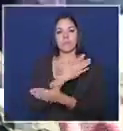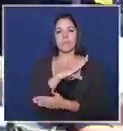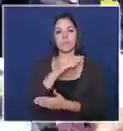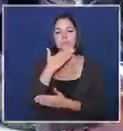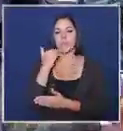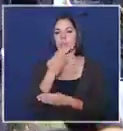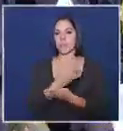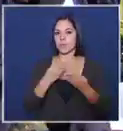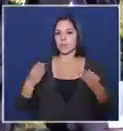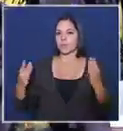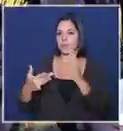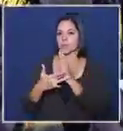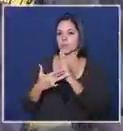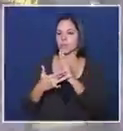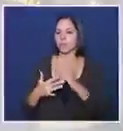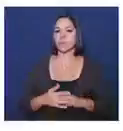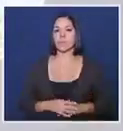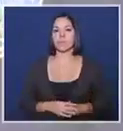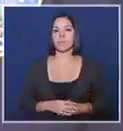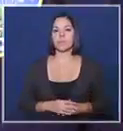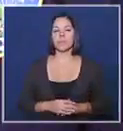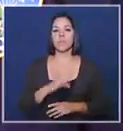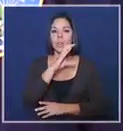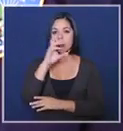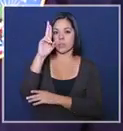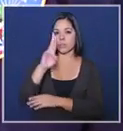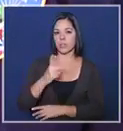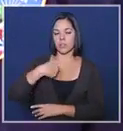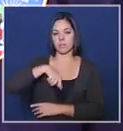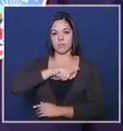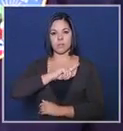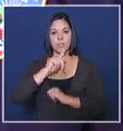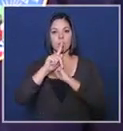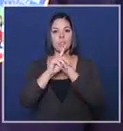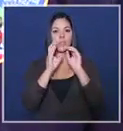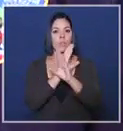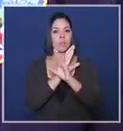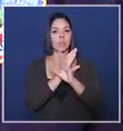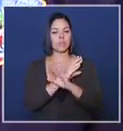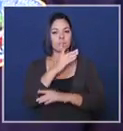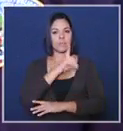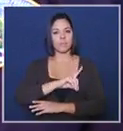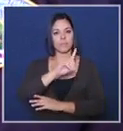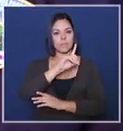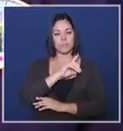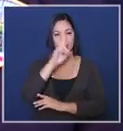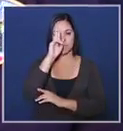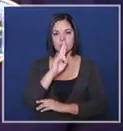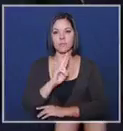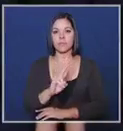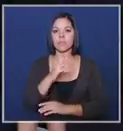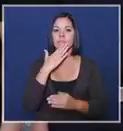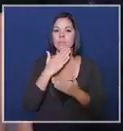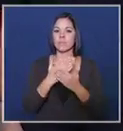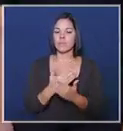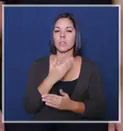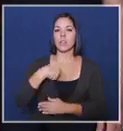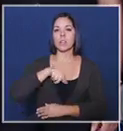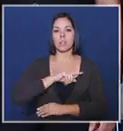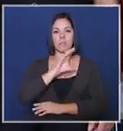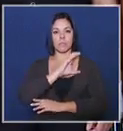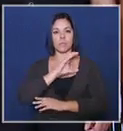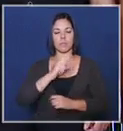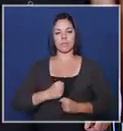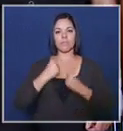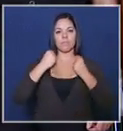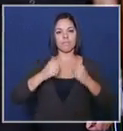mejores herramientas tecnológicas. Por una Costa Rica que vamos a cuidar con disciplina, respeto y lealtad, policías